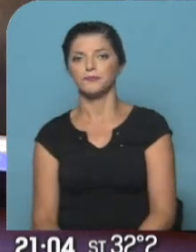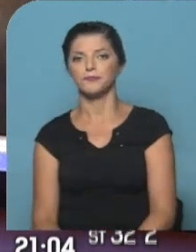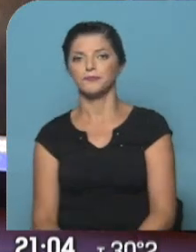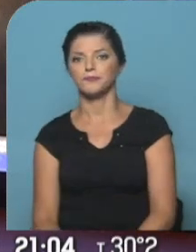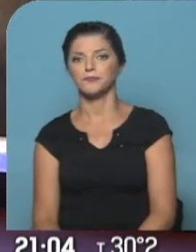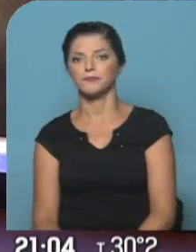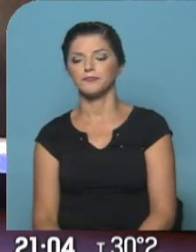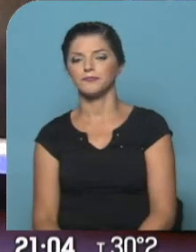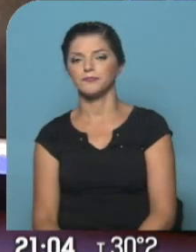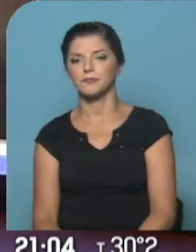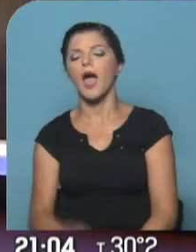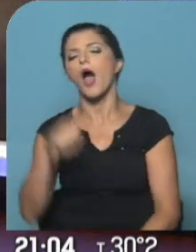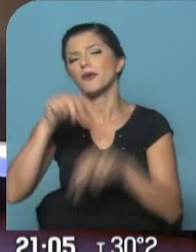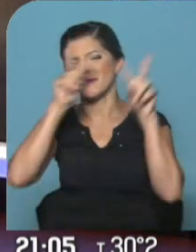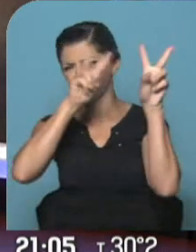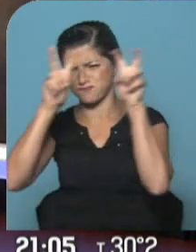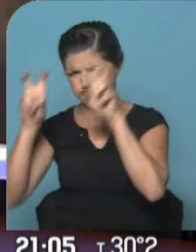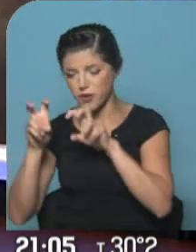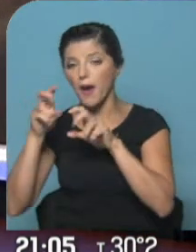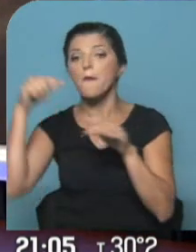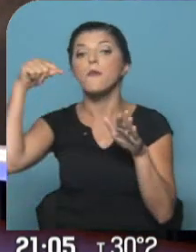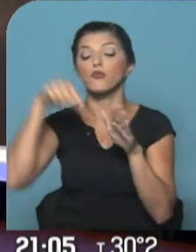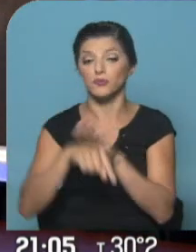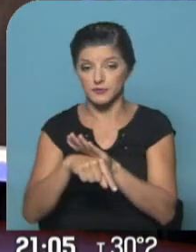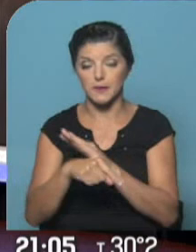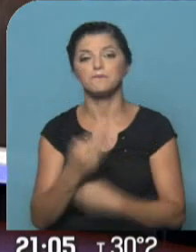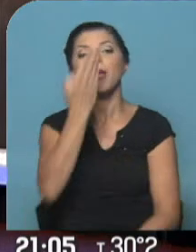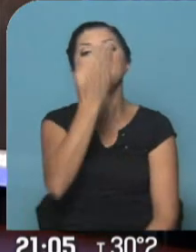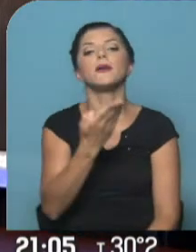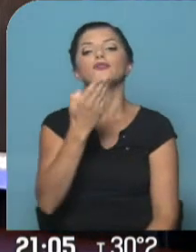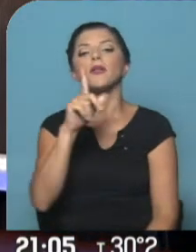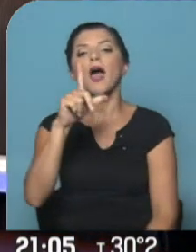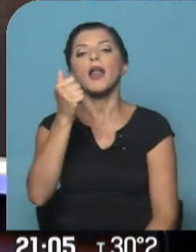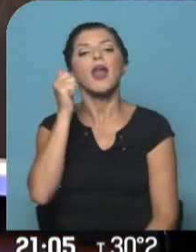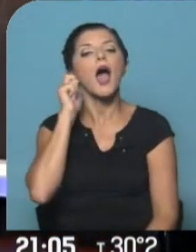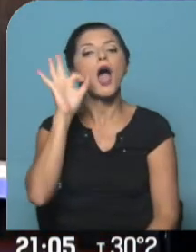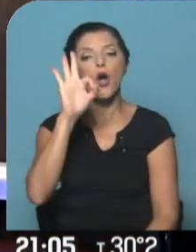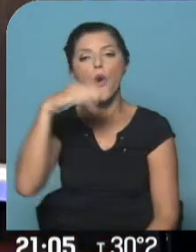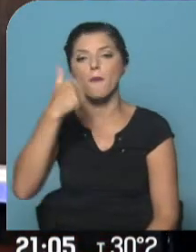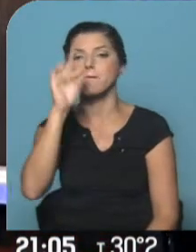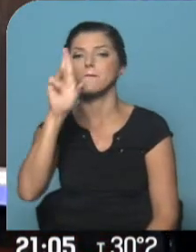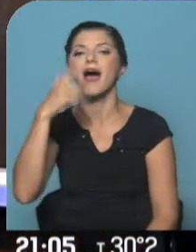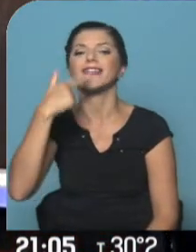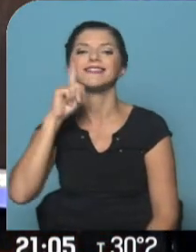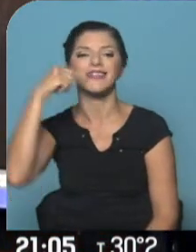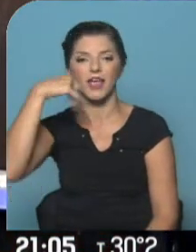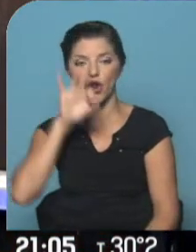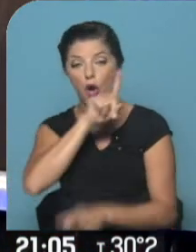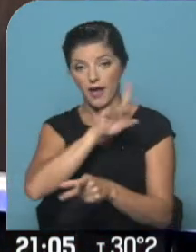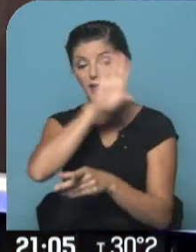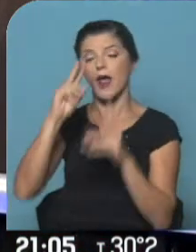Vamos a la ampliación de todos los temas y Diego Lagomarsino quedó procesado como partícipe necesario del homicidio del crimen del fiscal Alberto